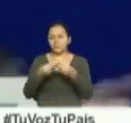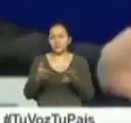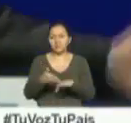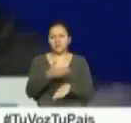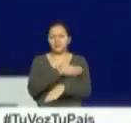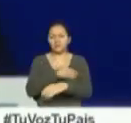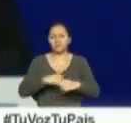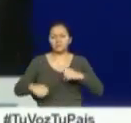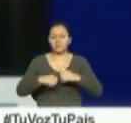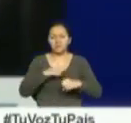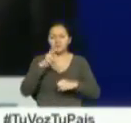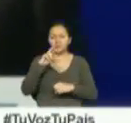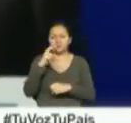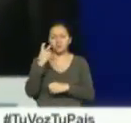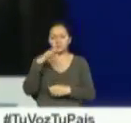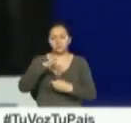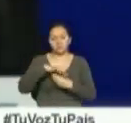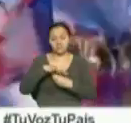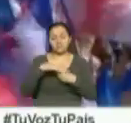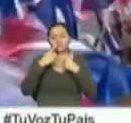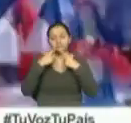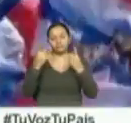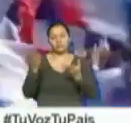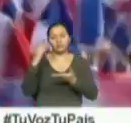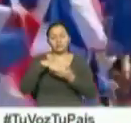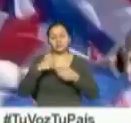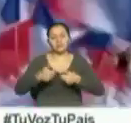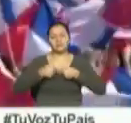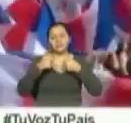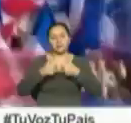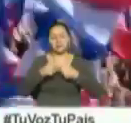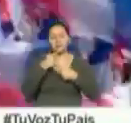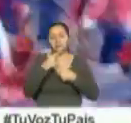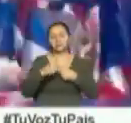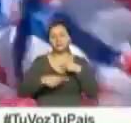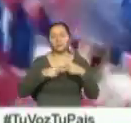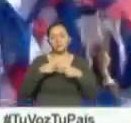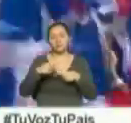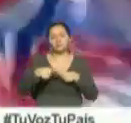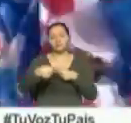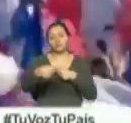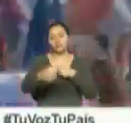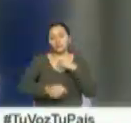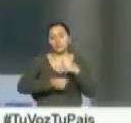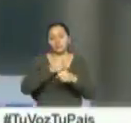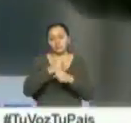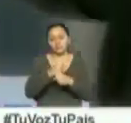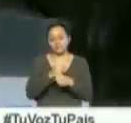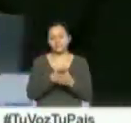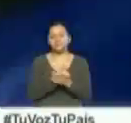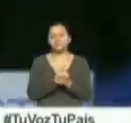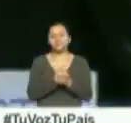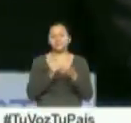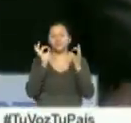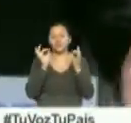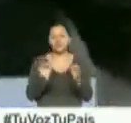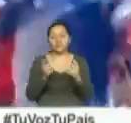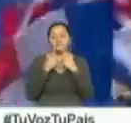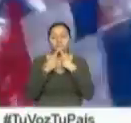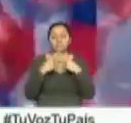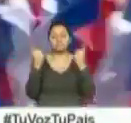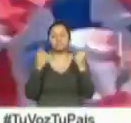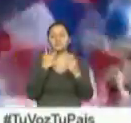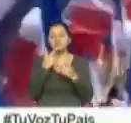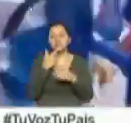mayo de 2012, ha anunciado su candidatura a los comicios que se celebrarán el año que viene. La oficialización del que era